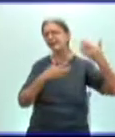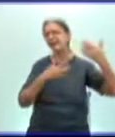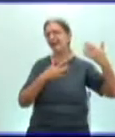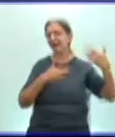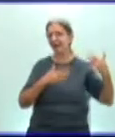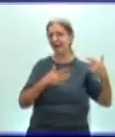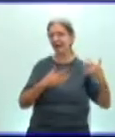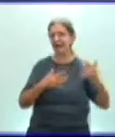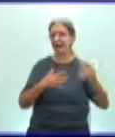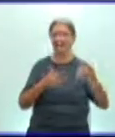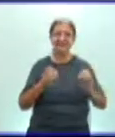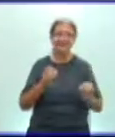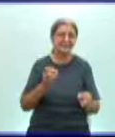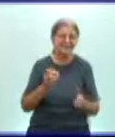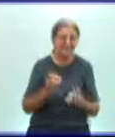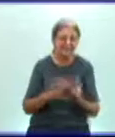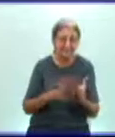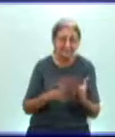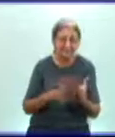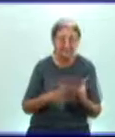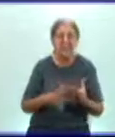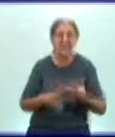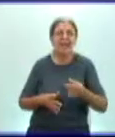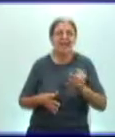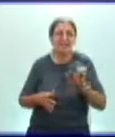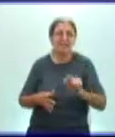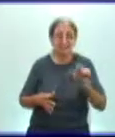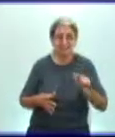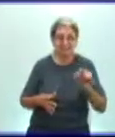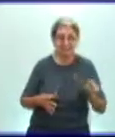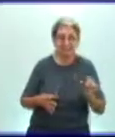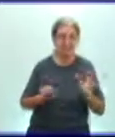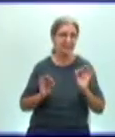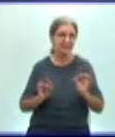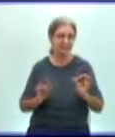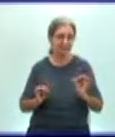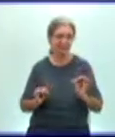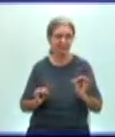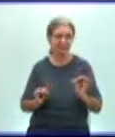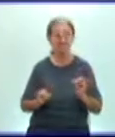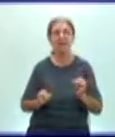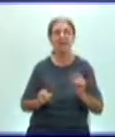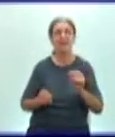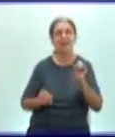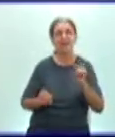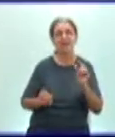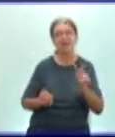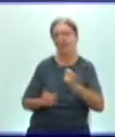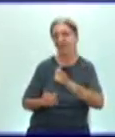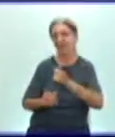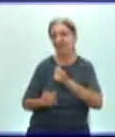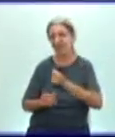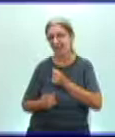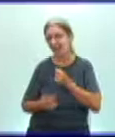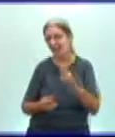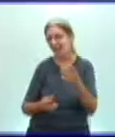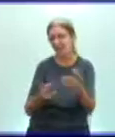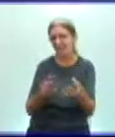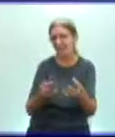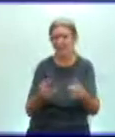humanidad, el hombre tendió a contar su vivencia. Quizás en torno al fuego, en la